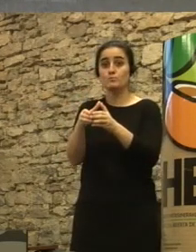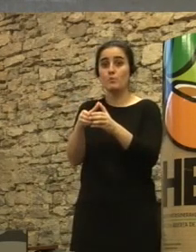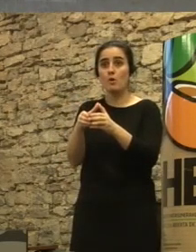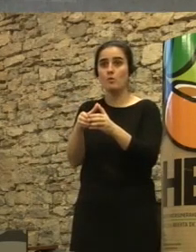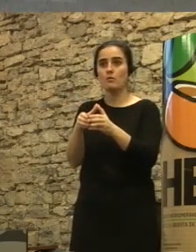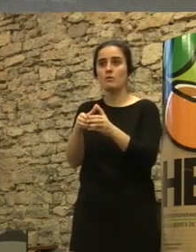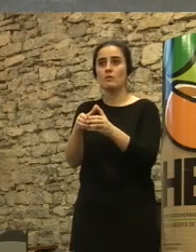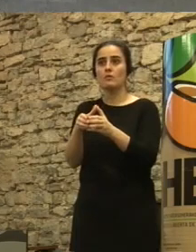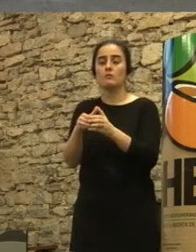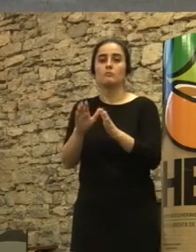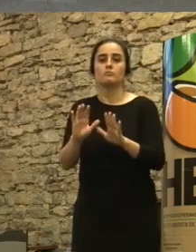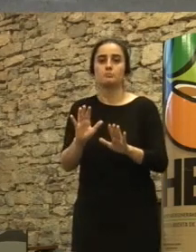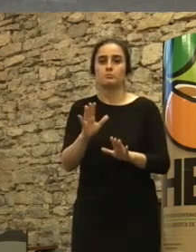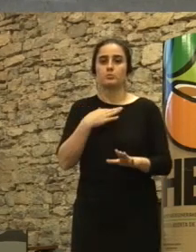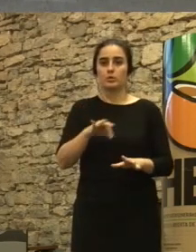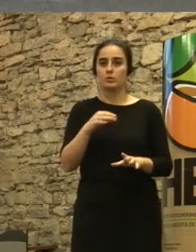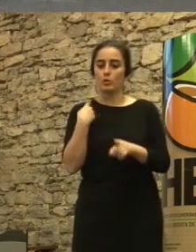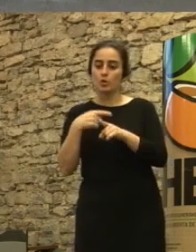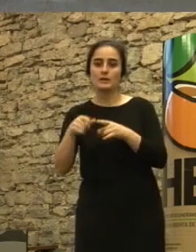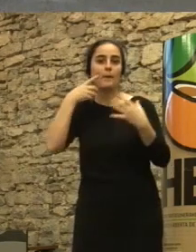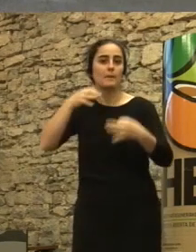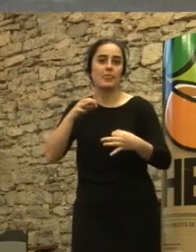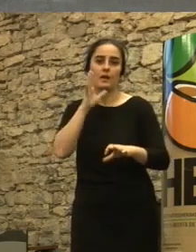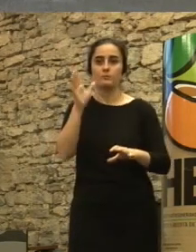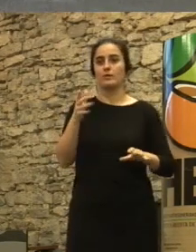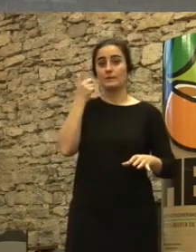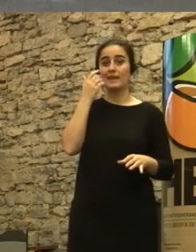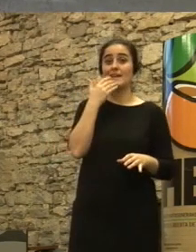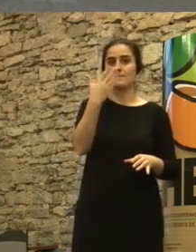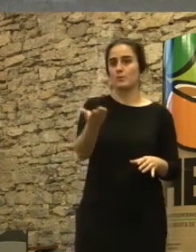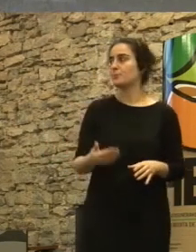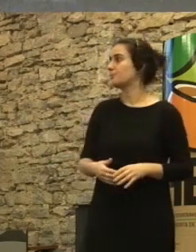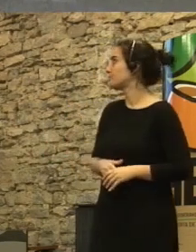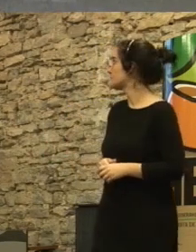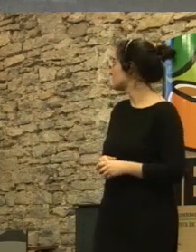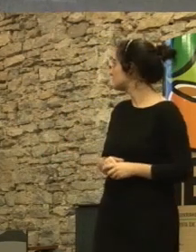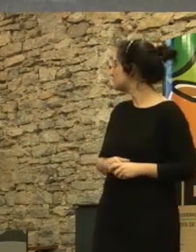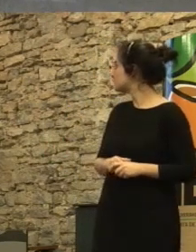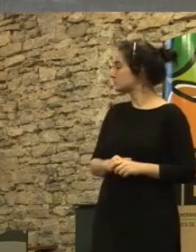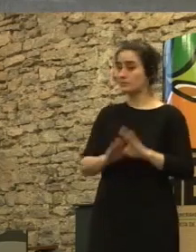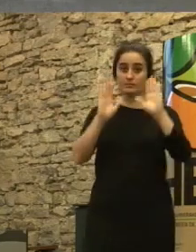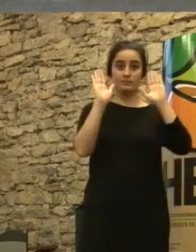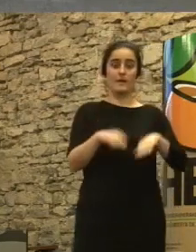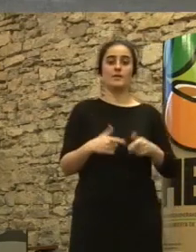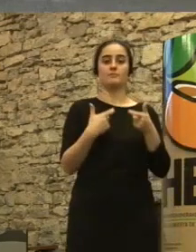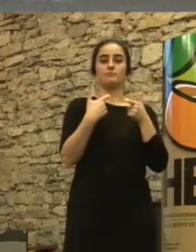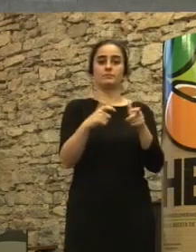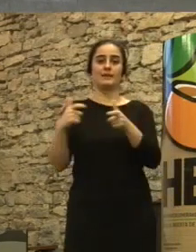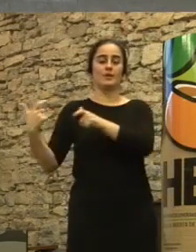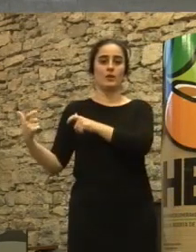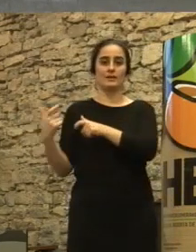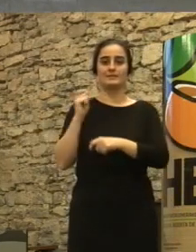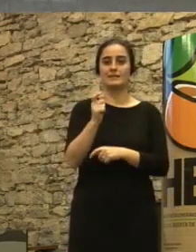bueno, con las cosas que sean verdad de determinado grupo. O sea, es muy divertido pensar que, mira, aquí tenéis un ejemplo de esto. Aquí abajo, esta es una de las categorías de desinformación que nos